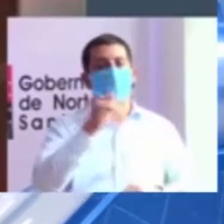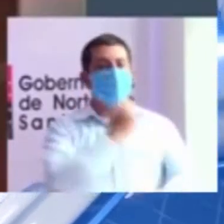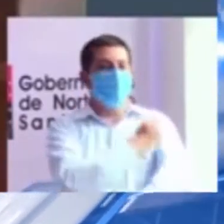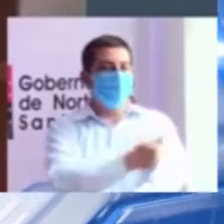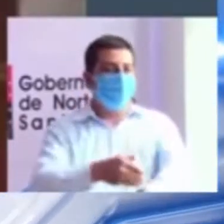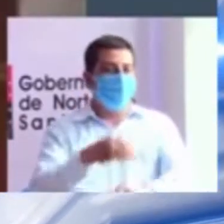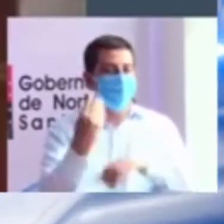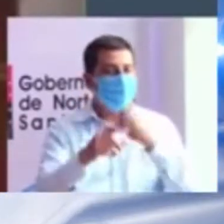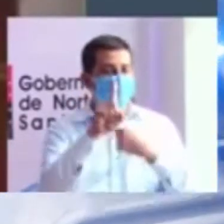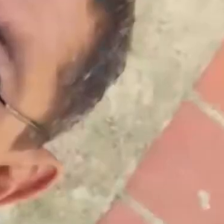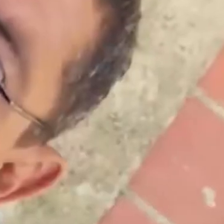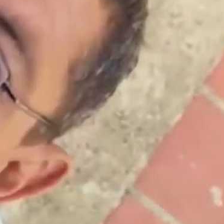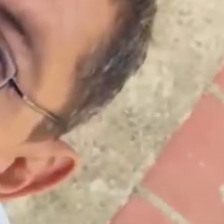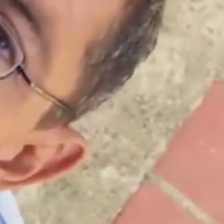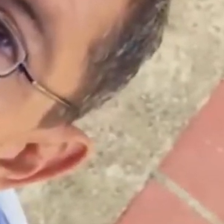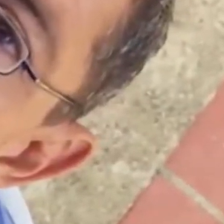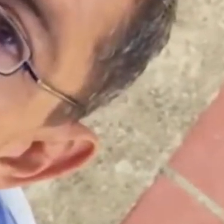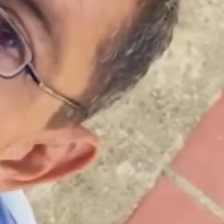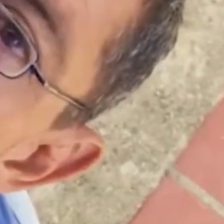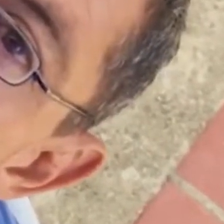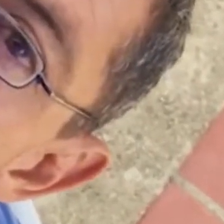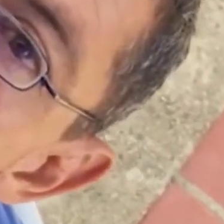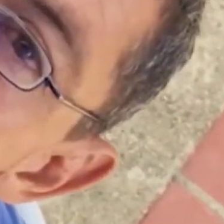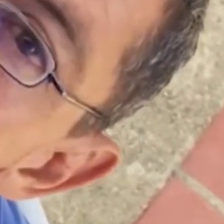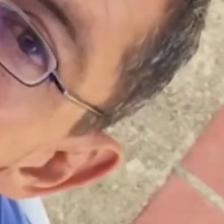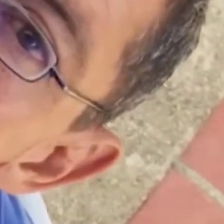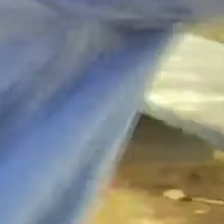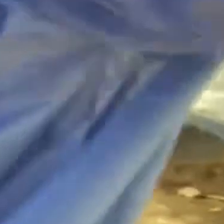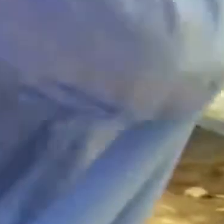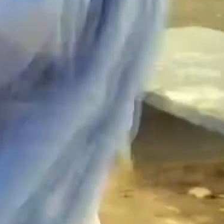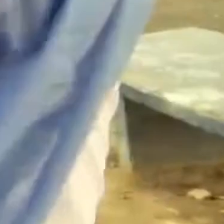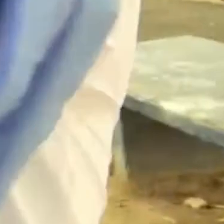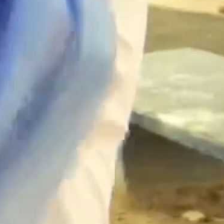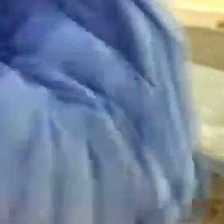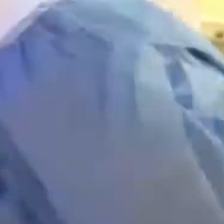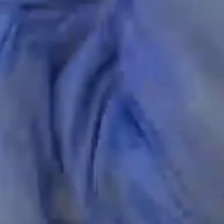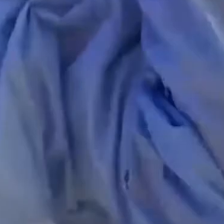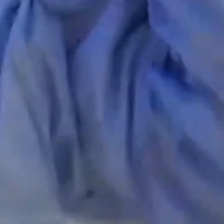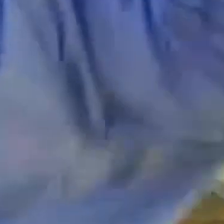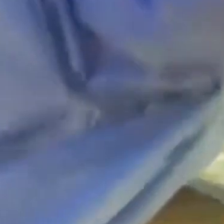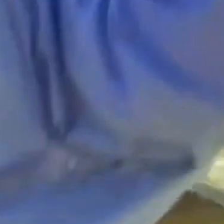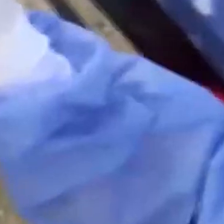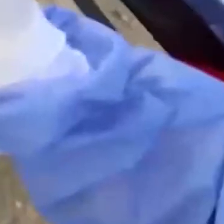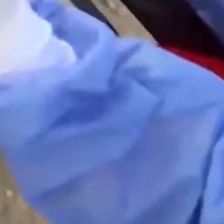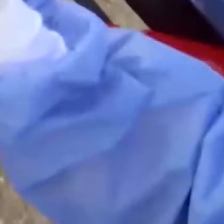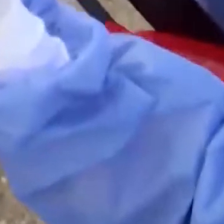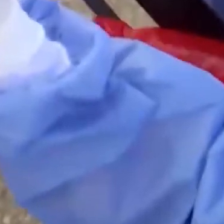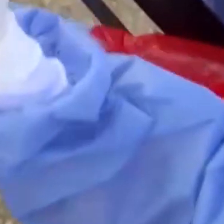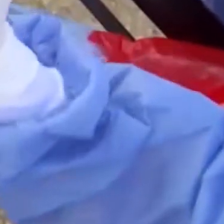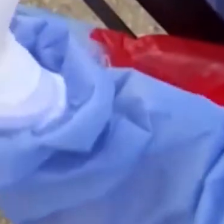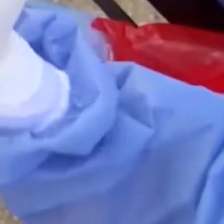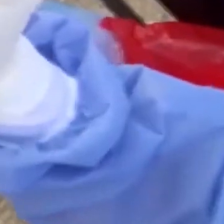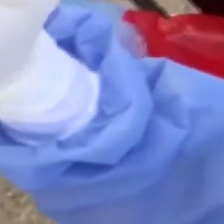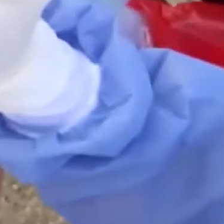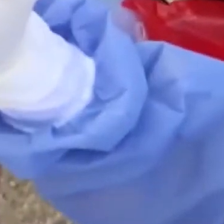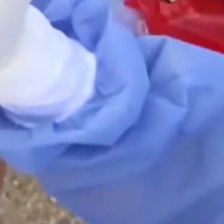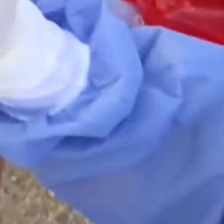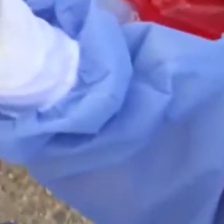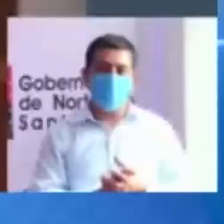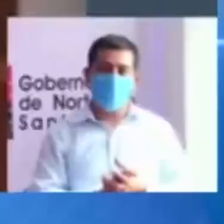logrado procesar el 34% de estas pruebas, que equivale a un número de